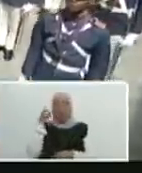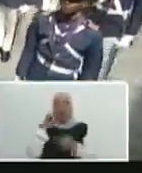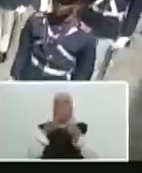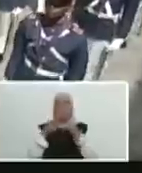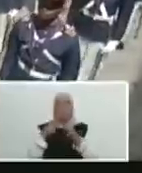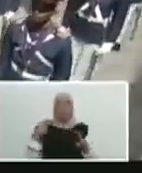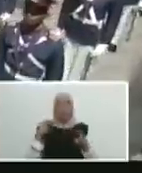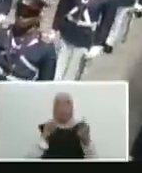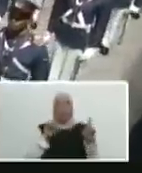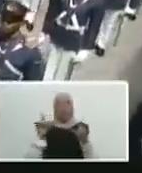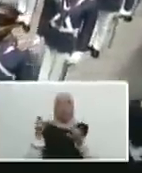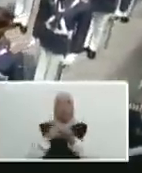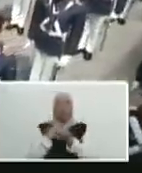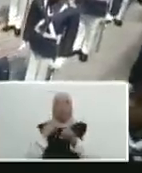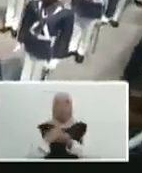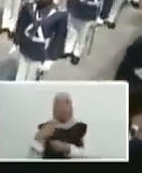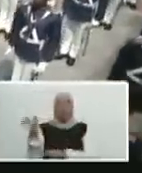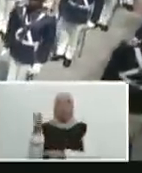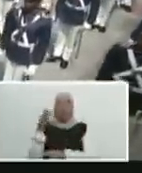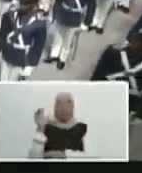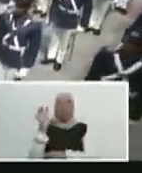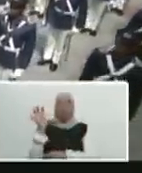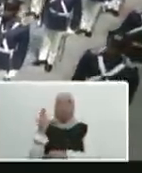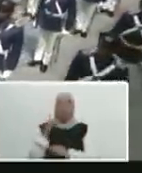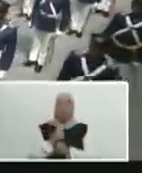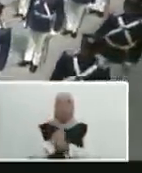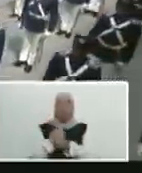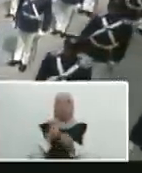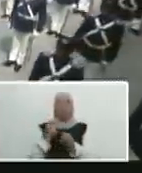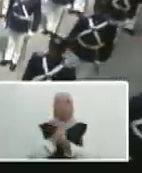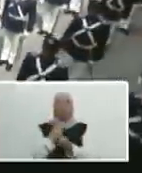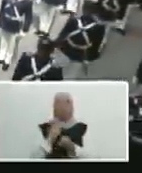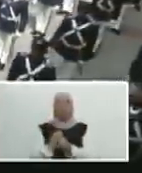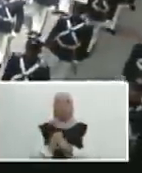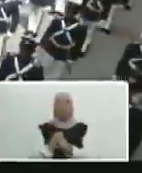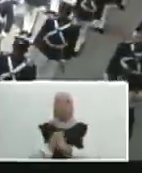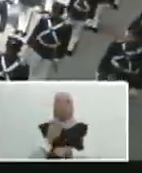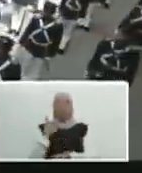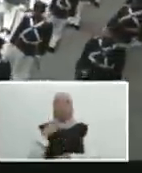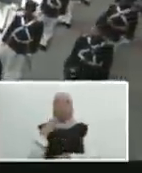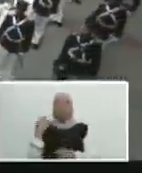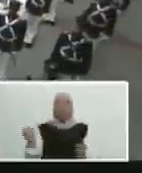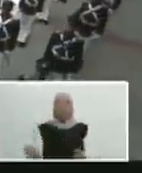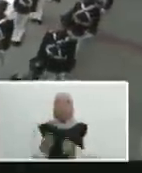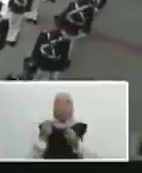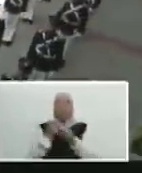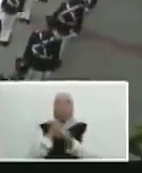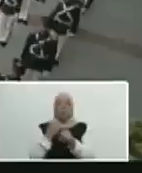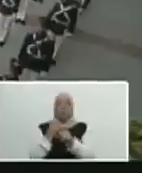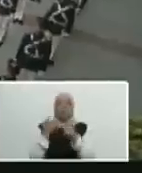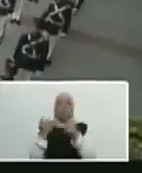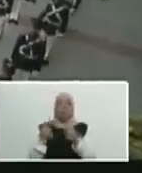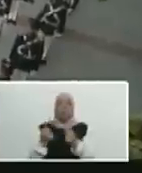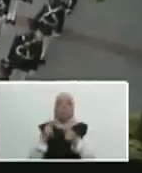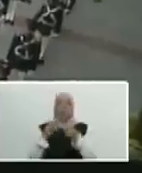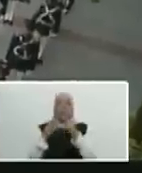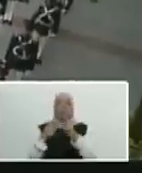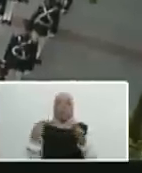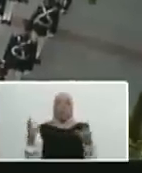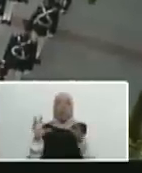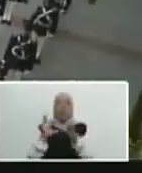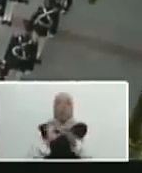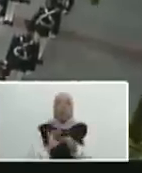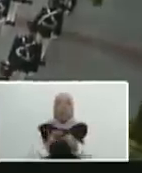y llamo al amor como bandera de la patria, y desde el amor al trabajo, la disciplina, una prosperidad económica con paz y unión